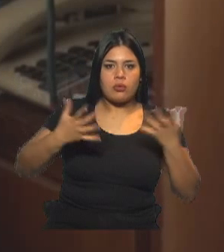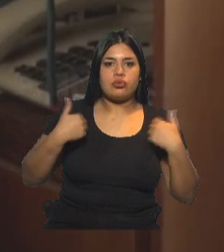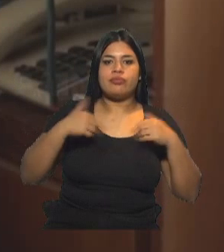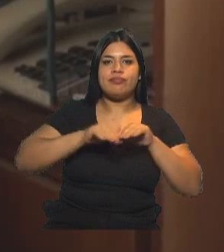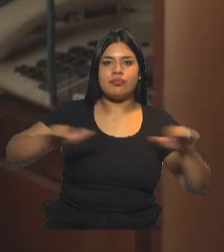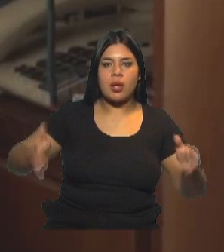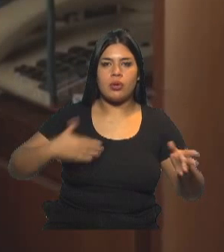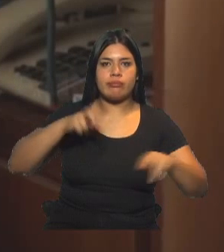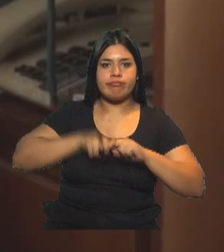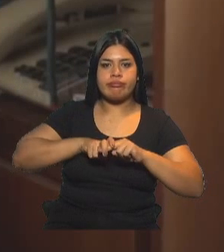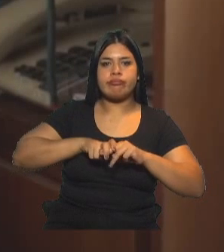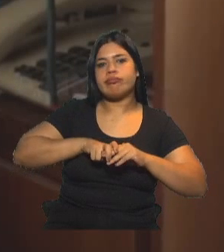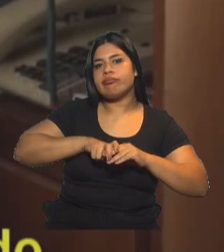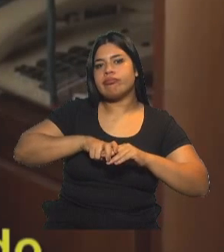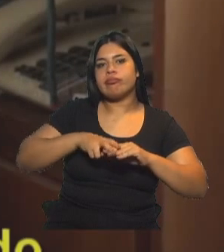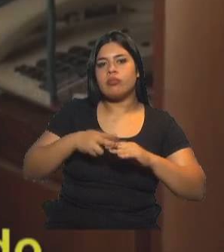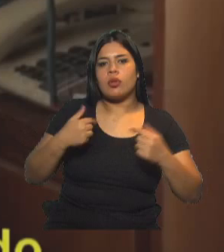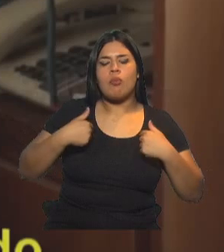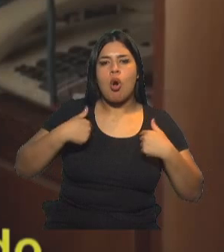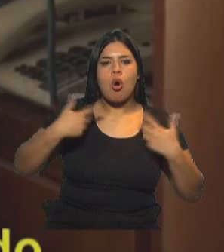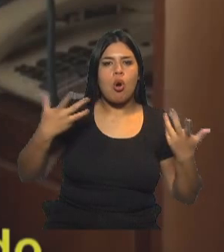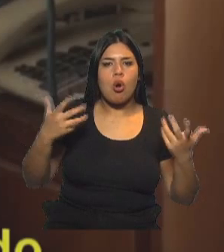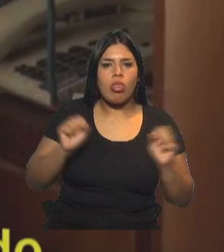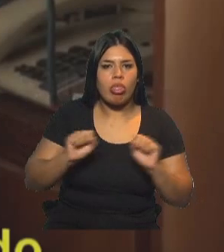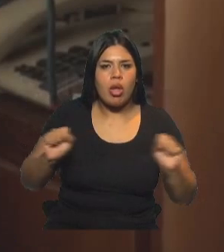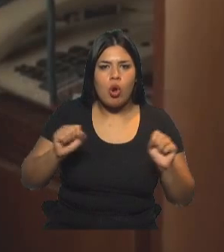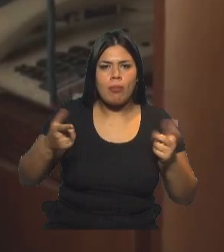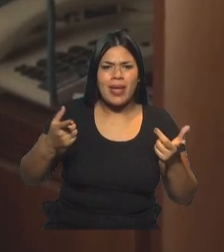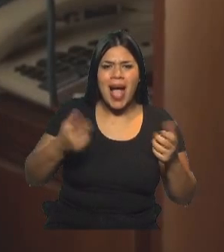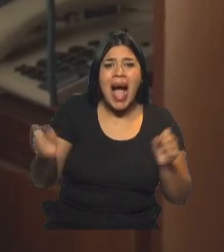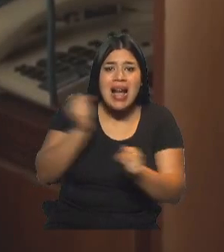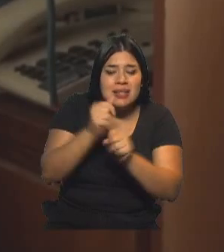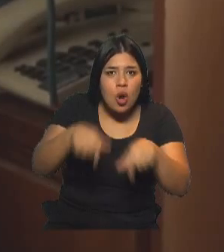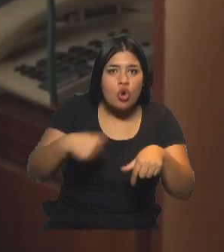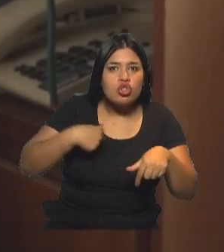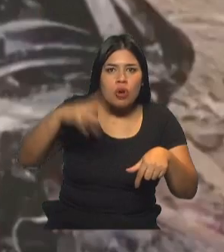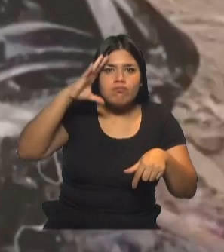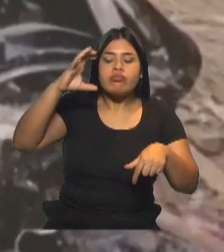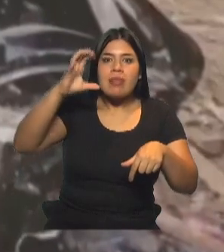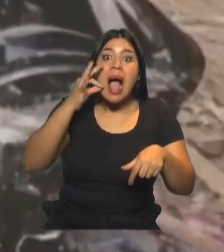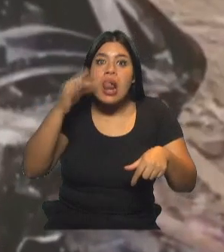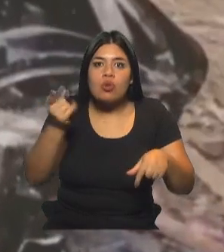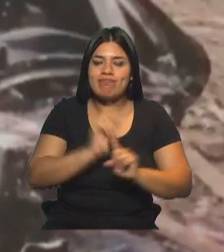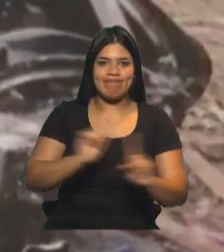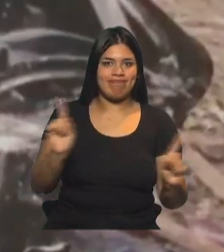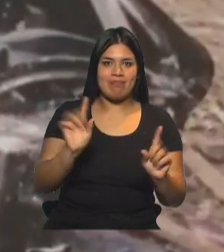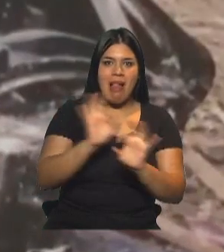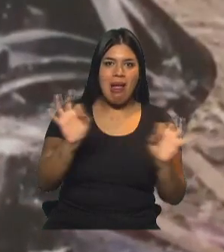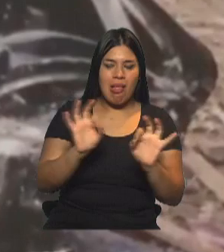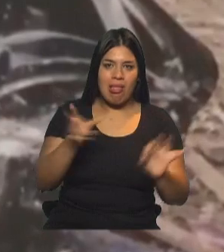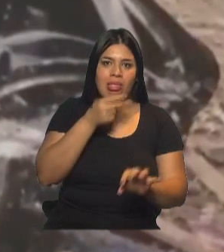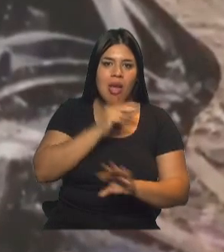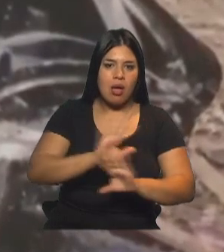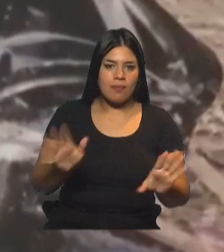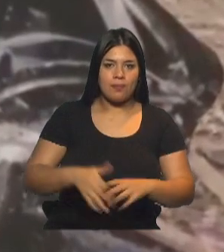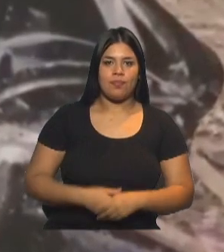y quedé aparentemente atontada, porque yo hasta hoy en día no me acuerdo de la explosión. Solo en